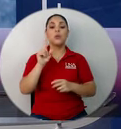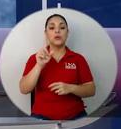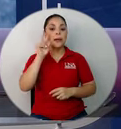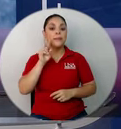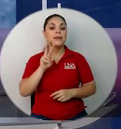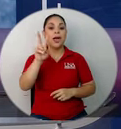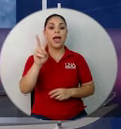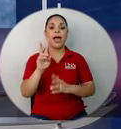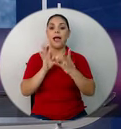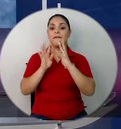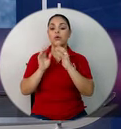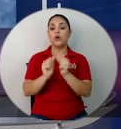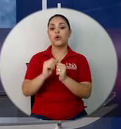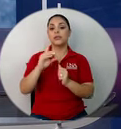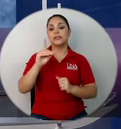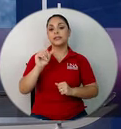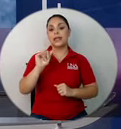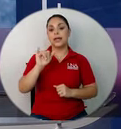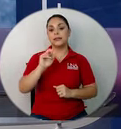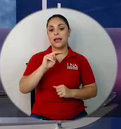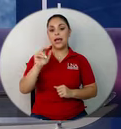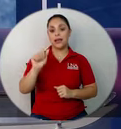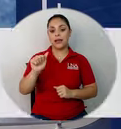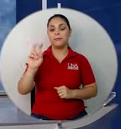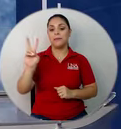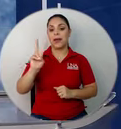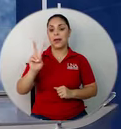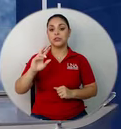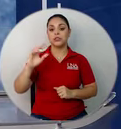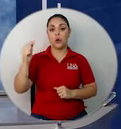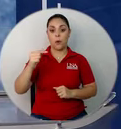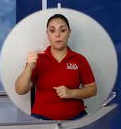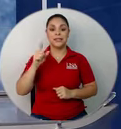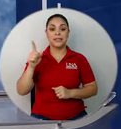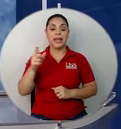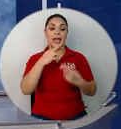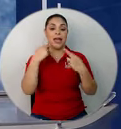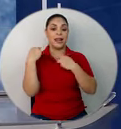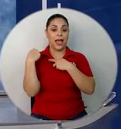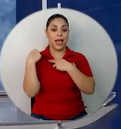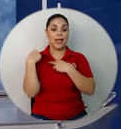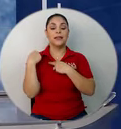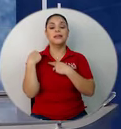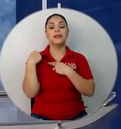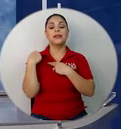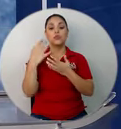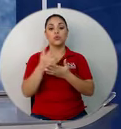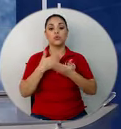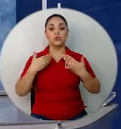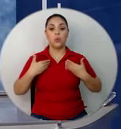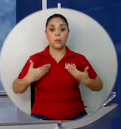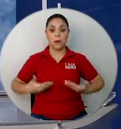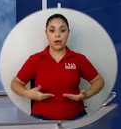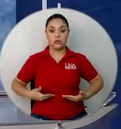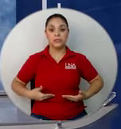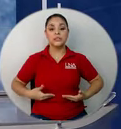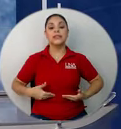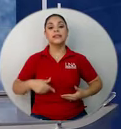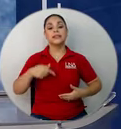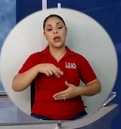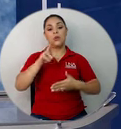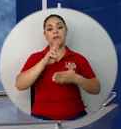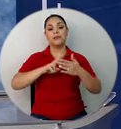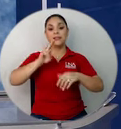Dayana Vargas Gómez, quien es la encargada de recursos humanos del Fondo de Beneficio Social de las Personas Trabajadoras de la Universidad